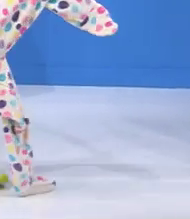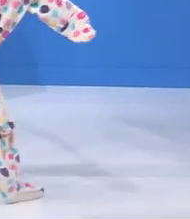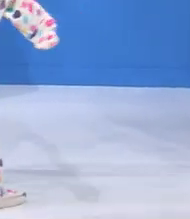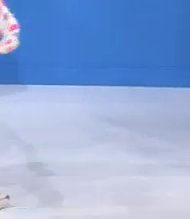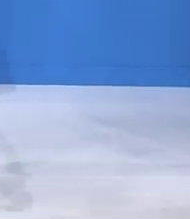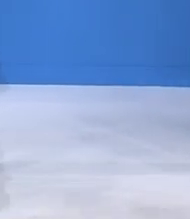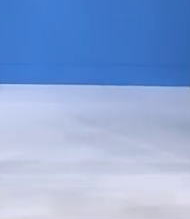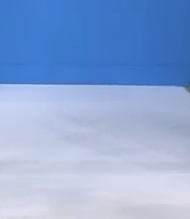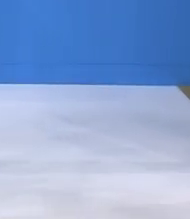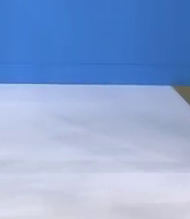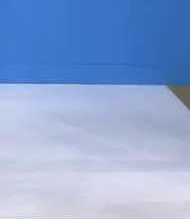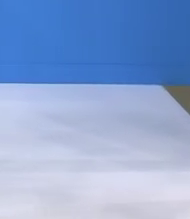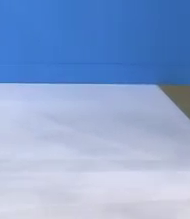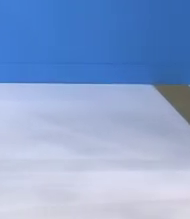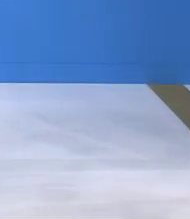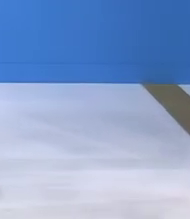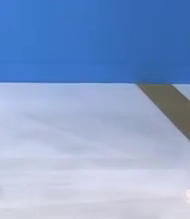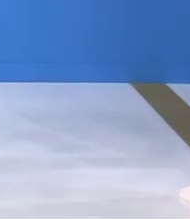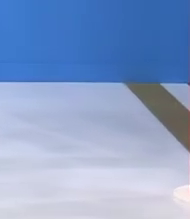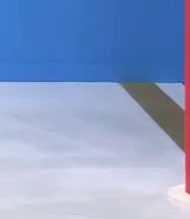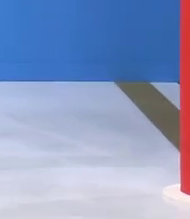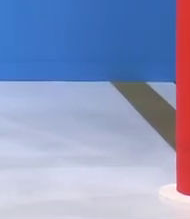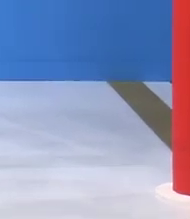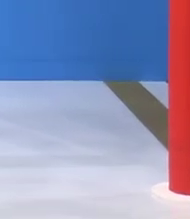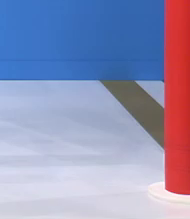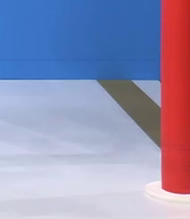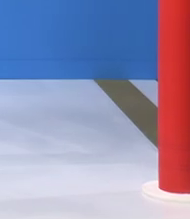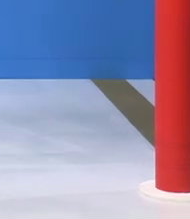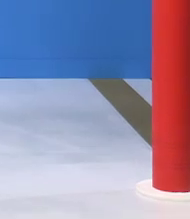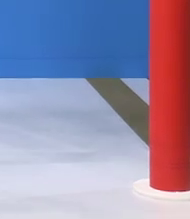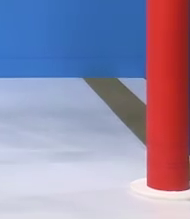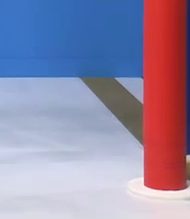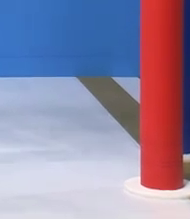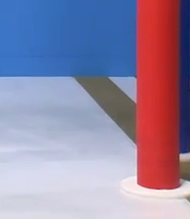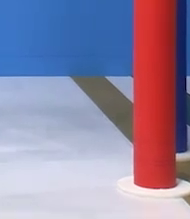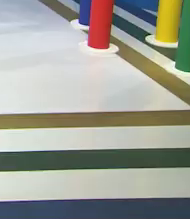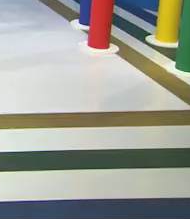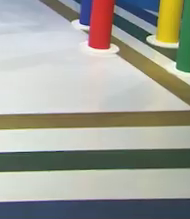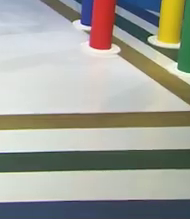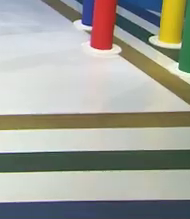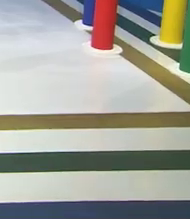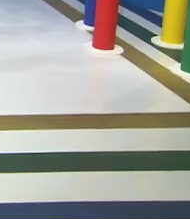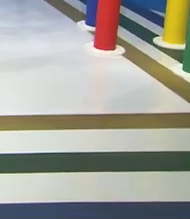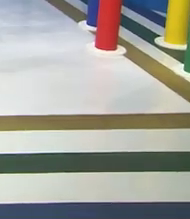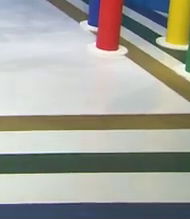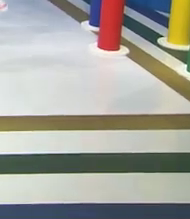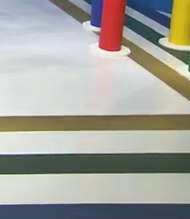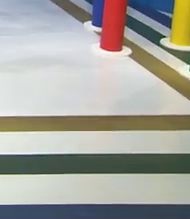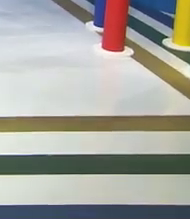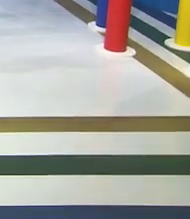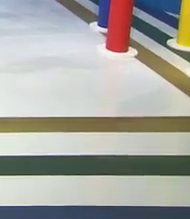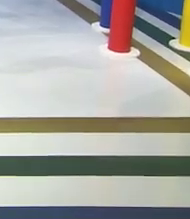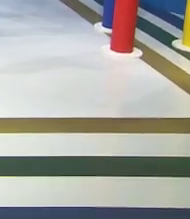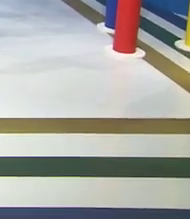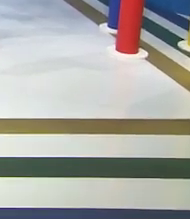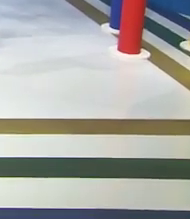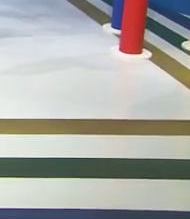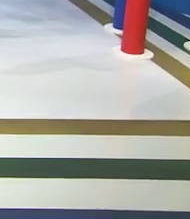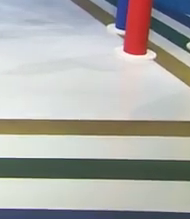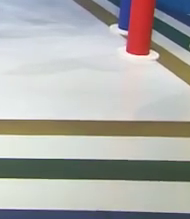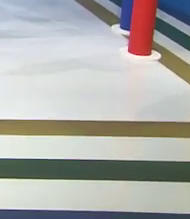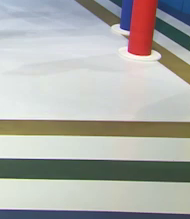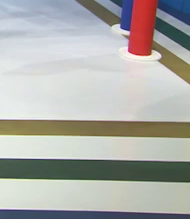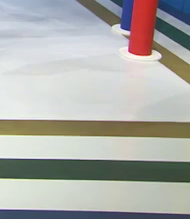en el baile de los pies bien vamos a pasar a la